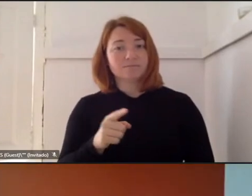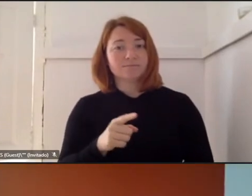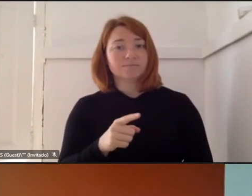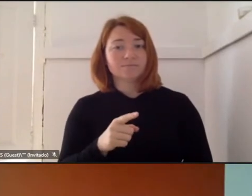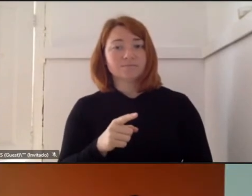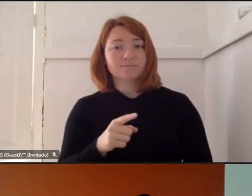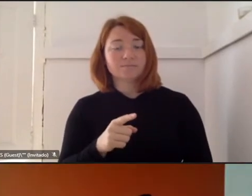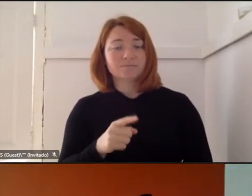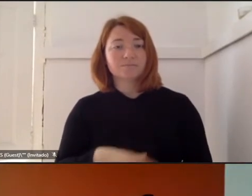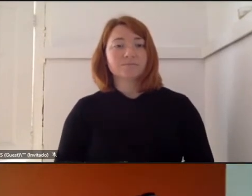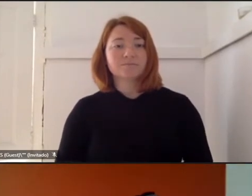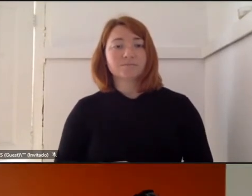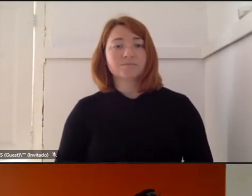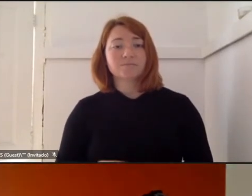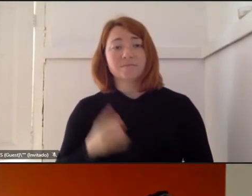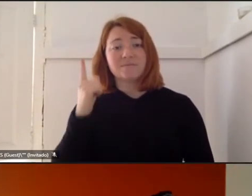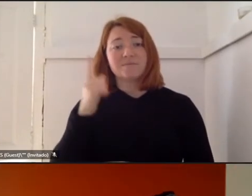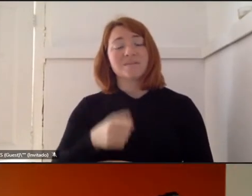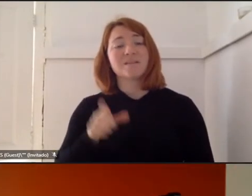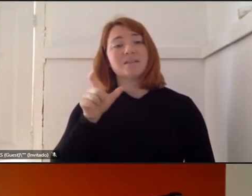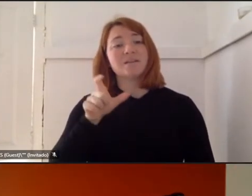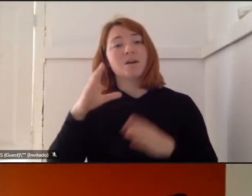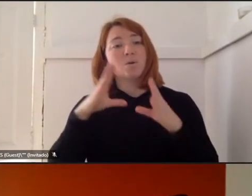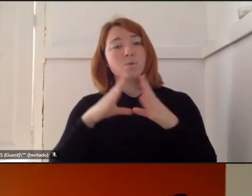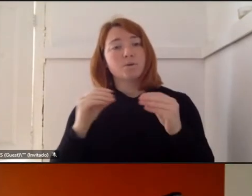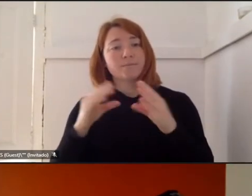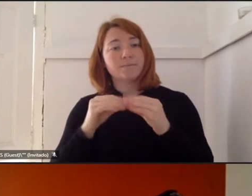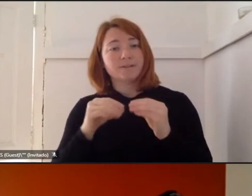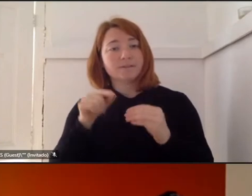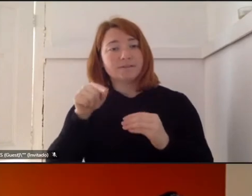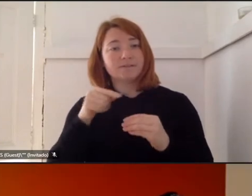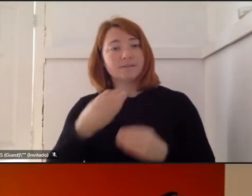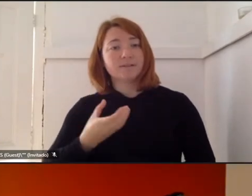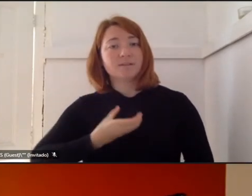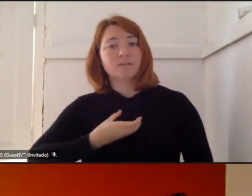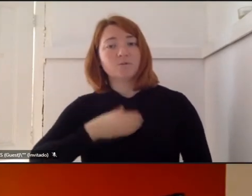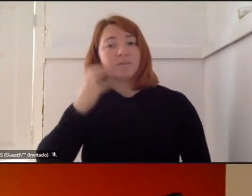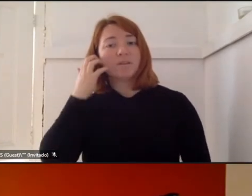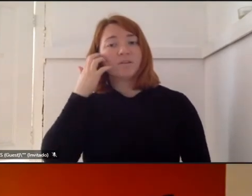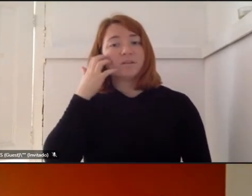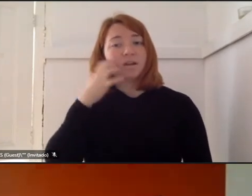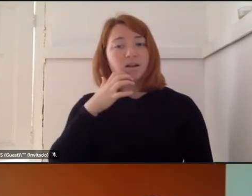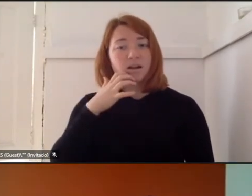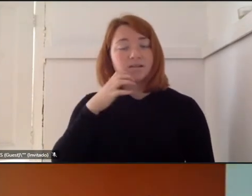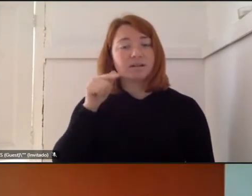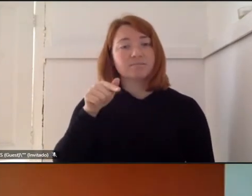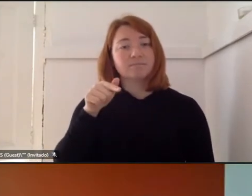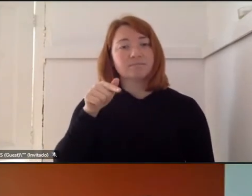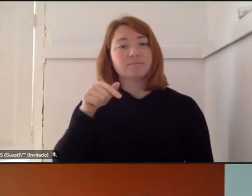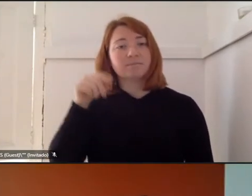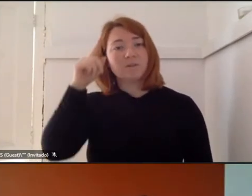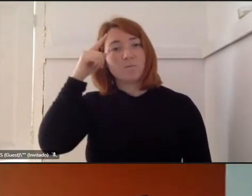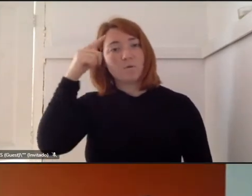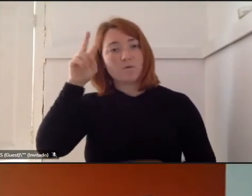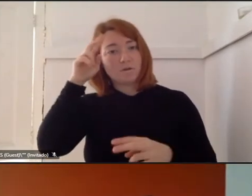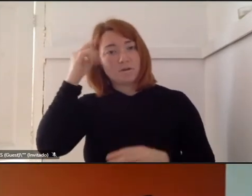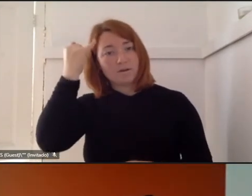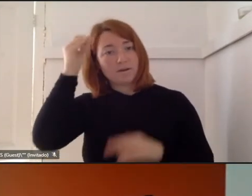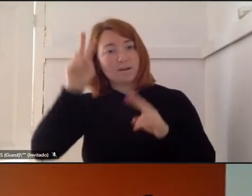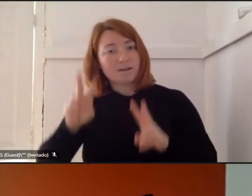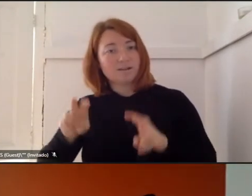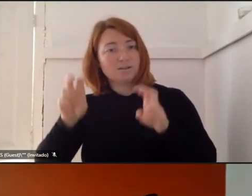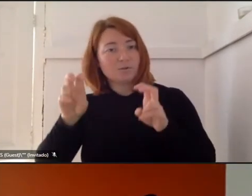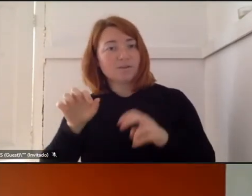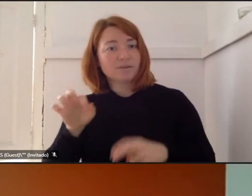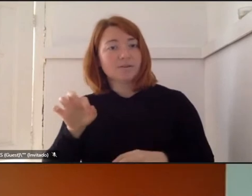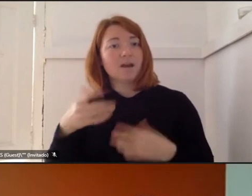de Innovación y Universidades del Ayuntamiento de Tarrasa y que me va a pasar